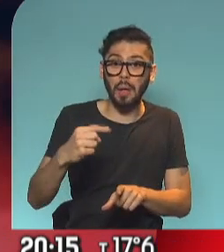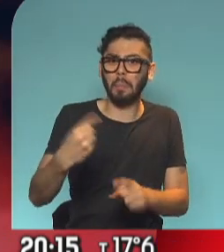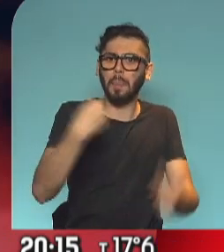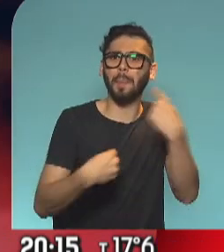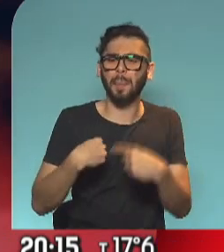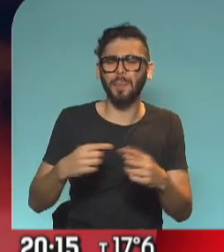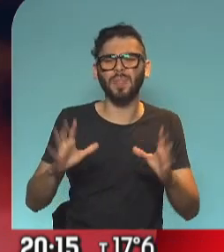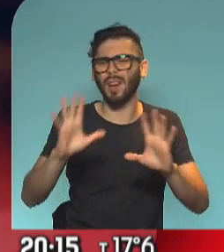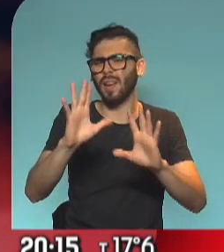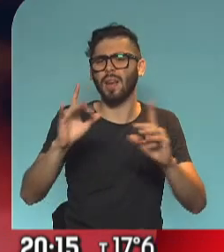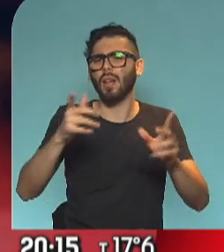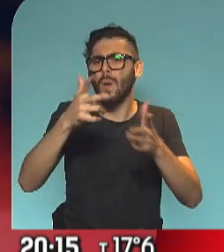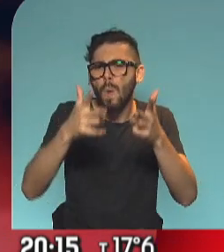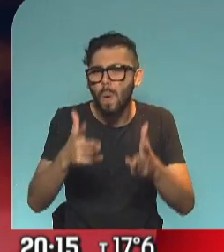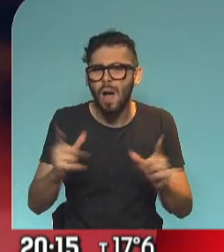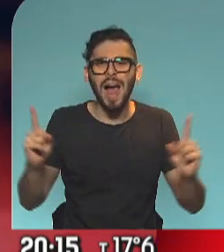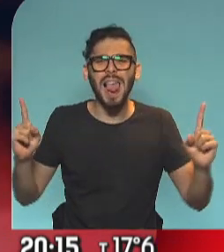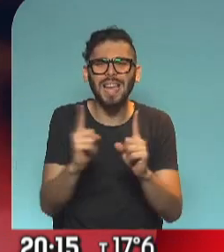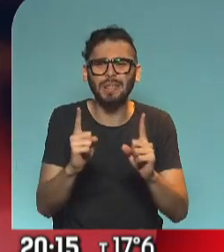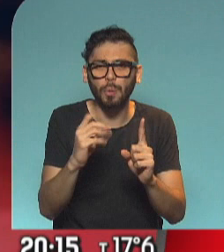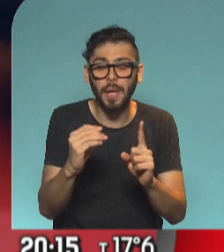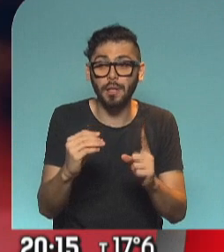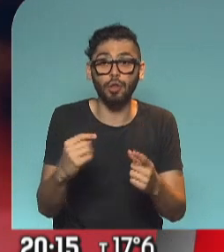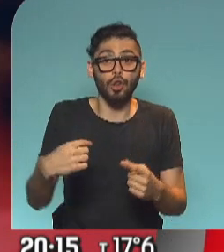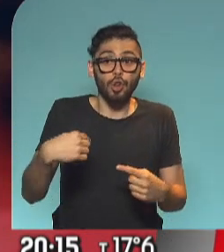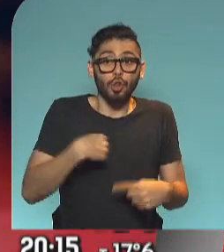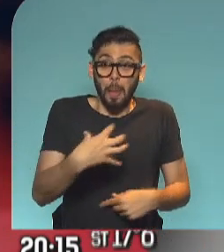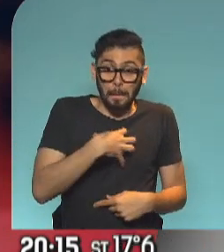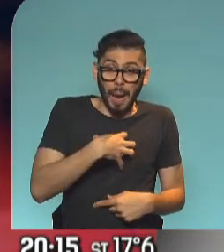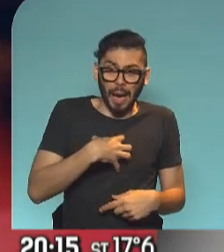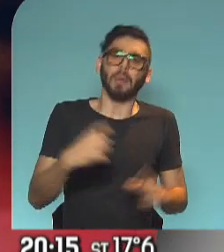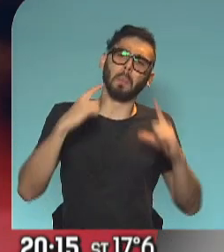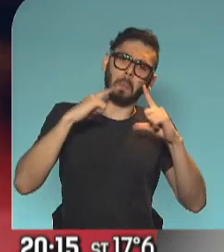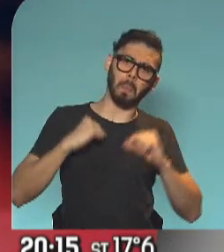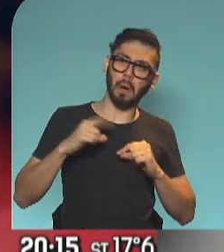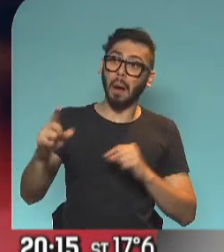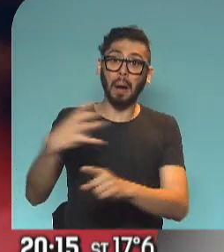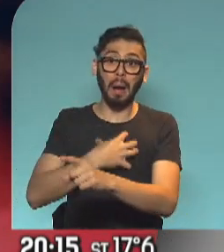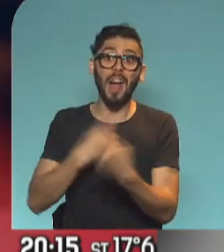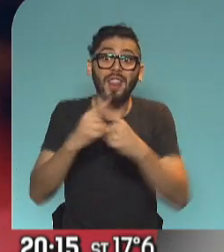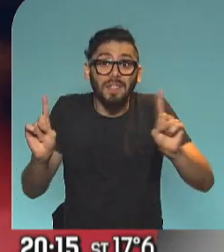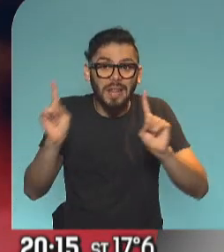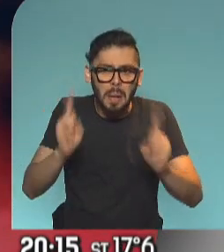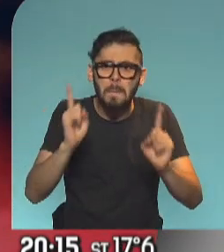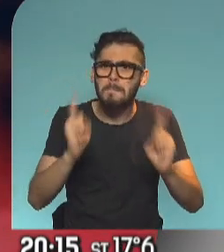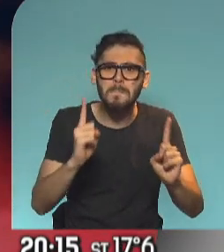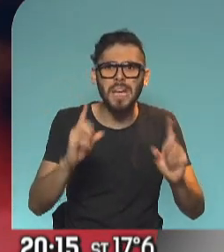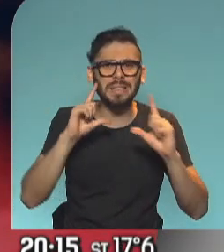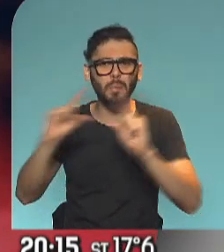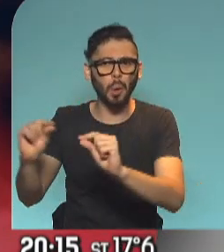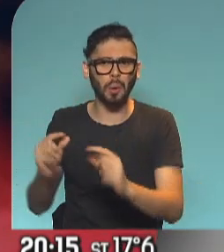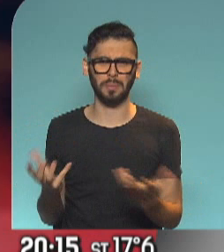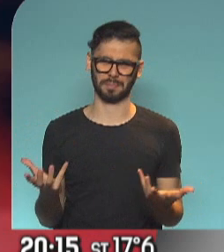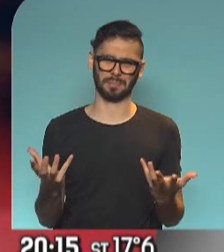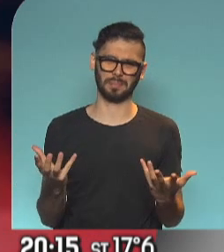menos. Tengo yo unas características que no son las que tiene Alberto Fernández y la crítica está igual. Bien. Por supuesto. Una carta